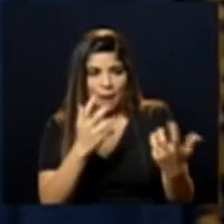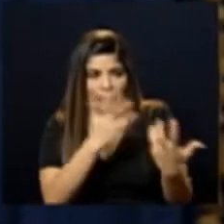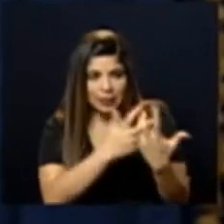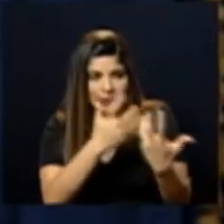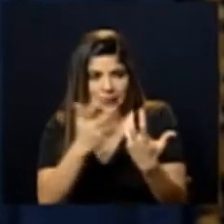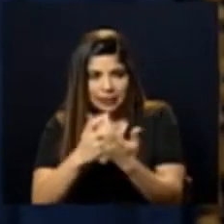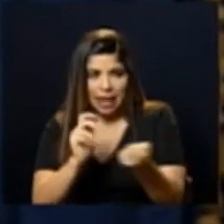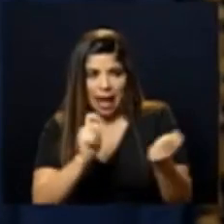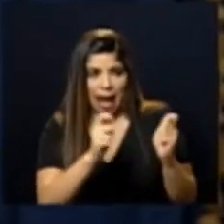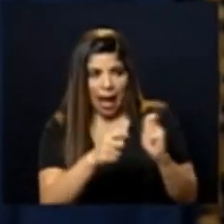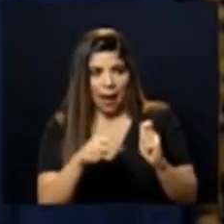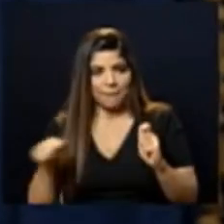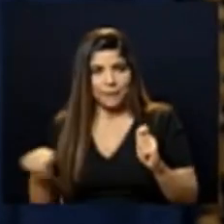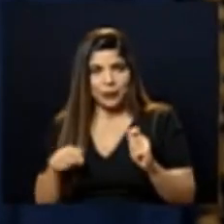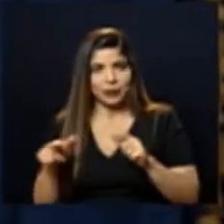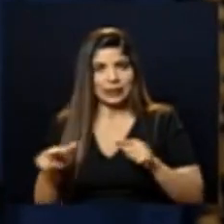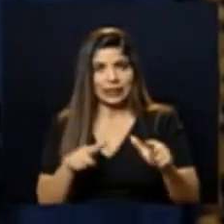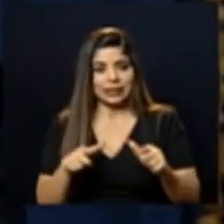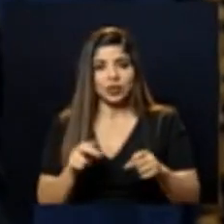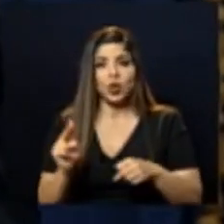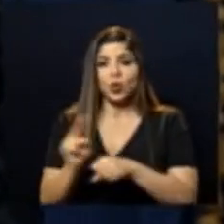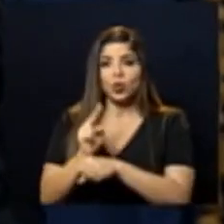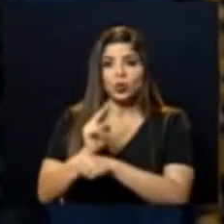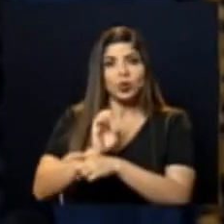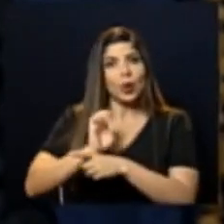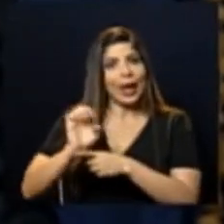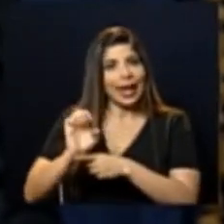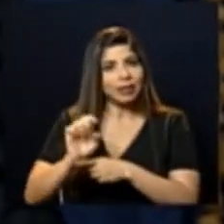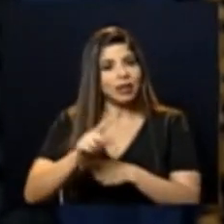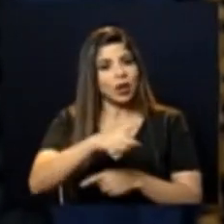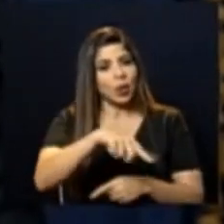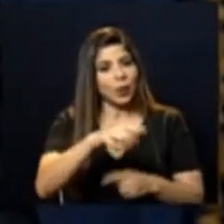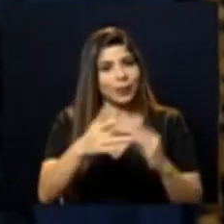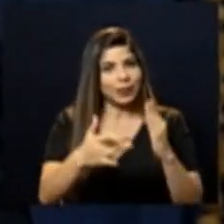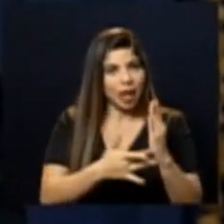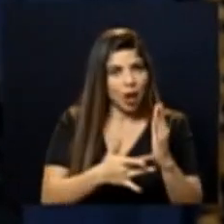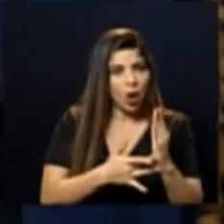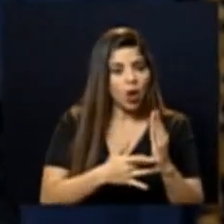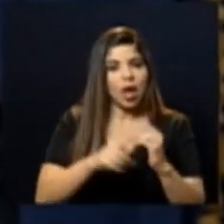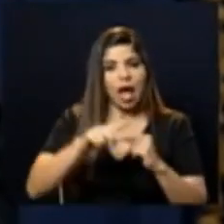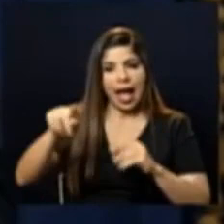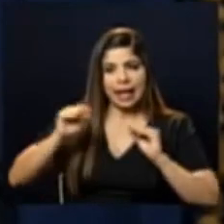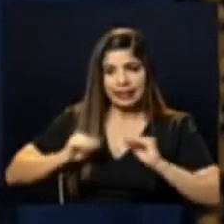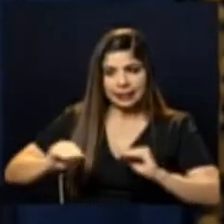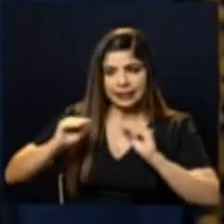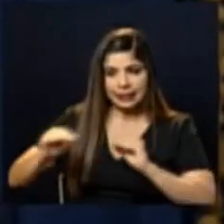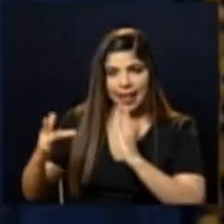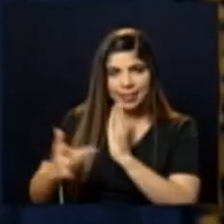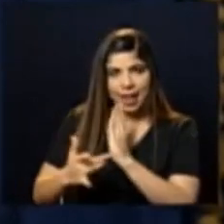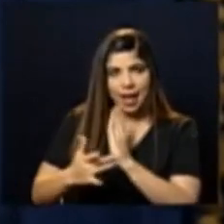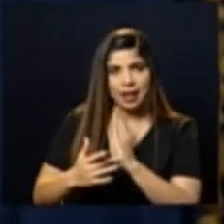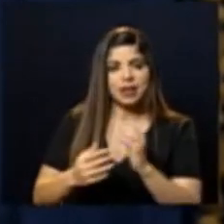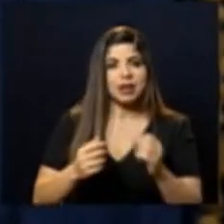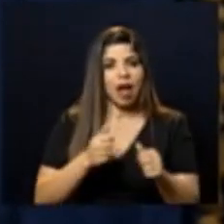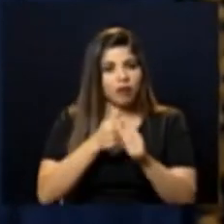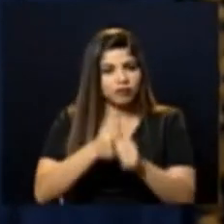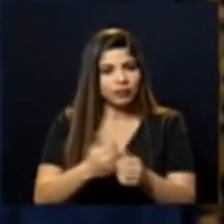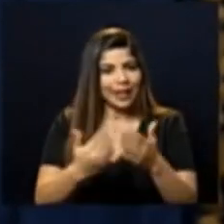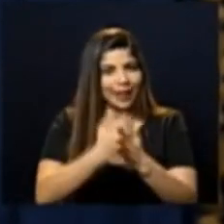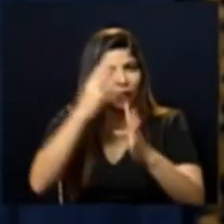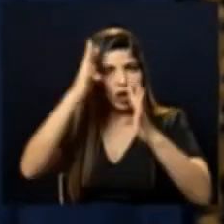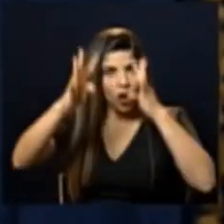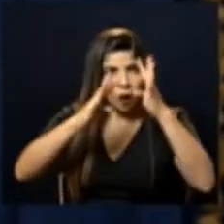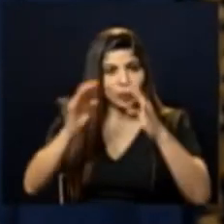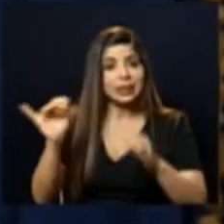los cambios, al uso ético de estas tecnologías, a la formación técnica, la innovación, así